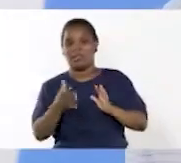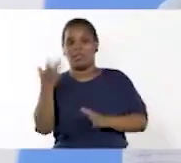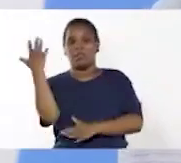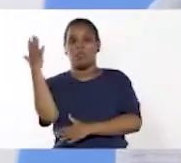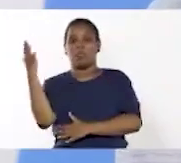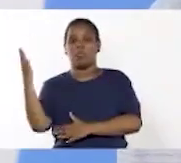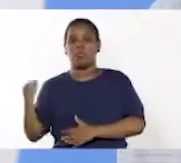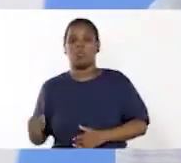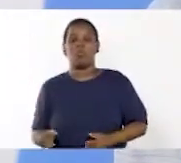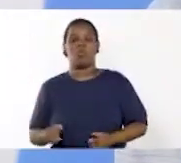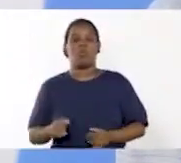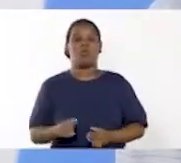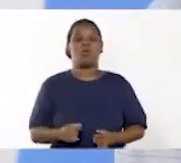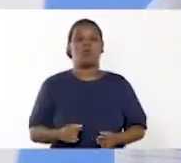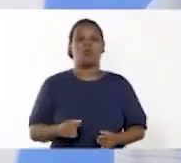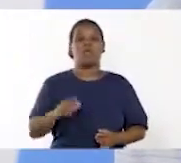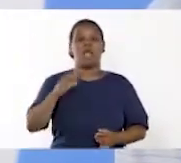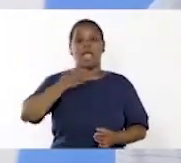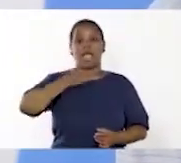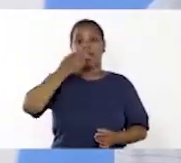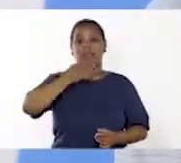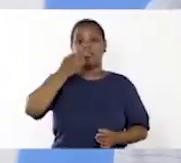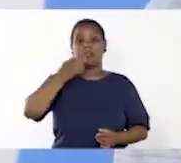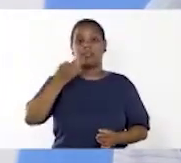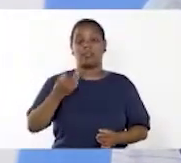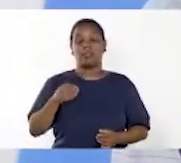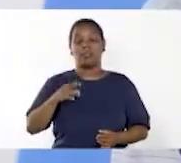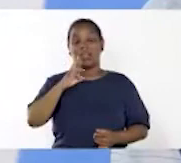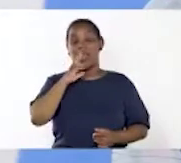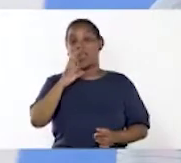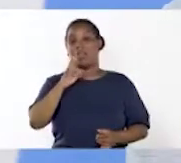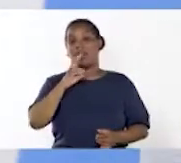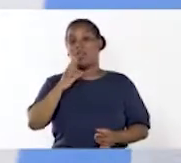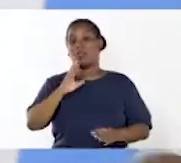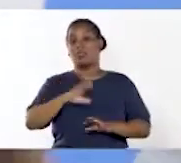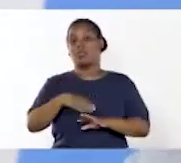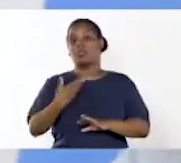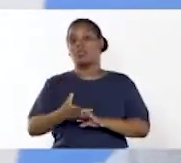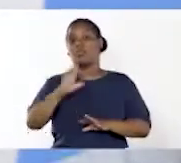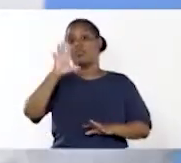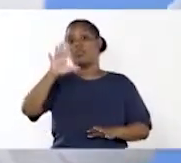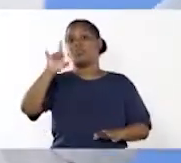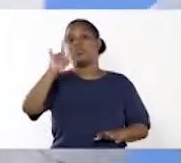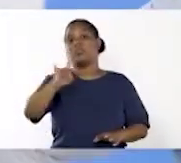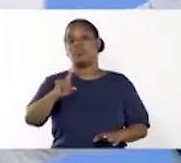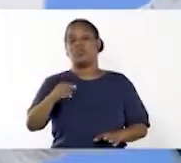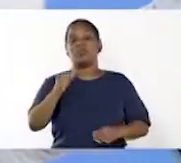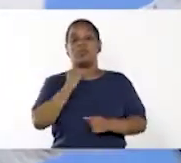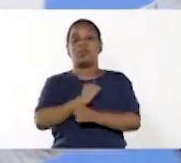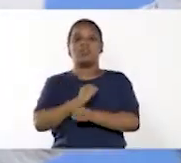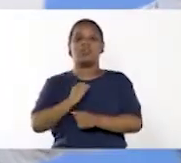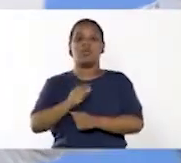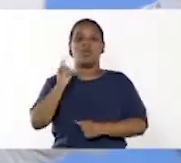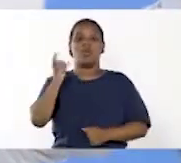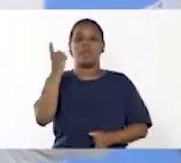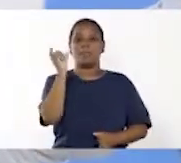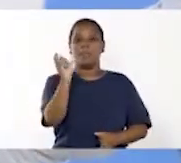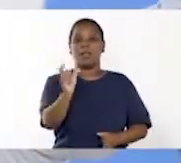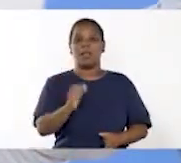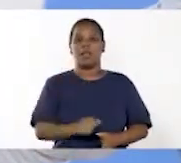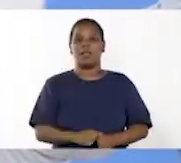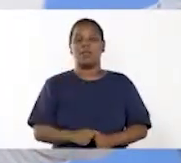bosques, etc. Hay que decir que la revolución después del 59 nos ha enseñado una palabra que se